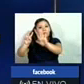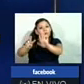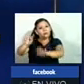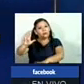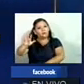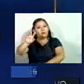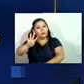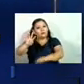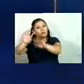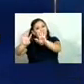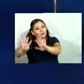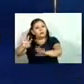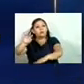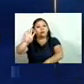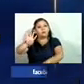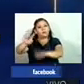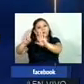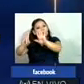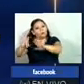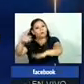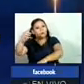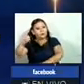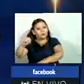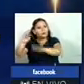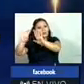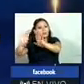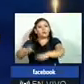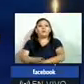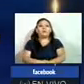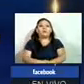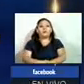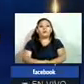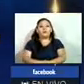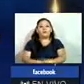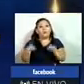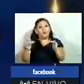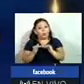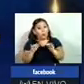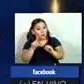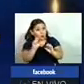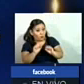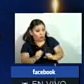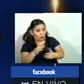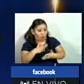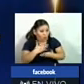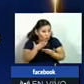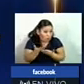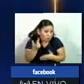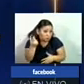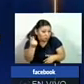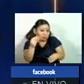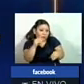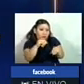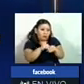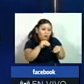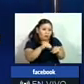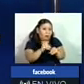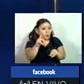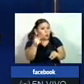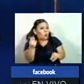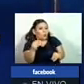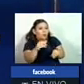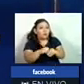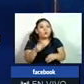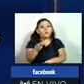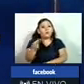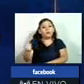49 46 09 también usted puede ayudar económicamente haciendo su aporte